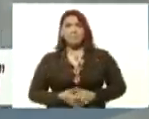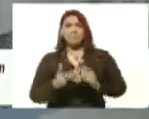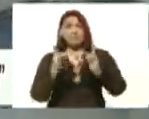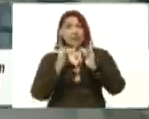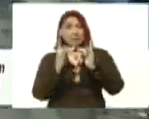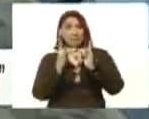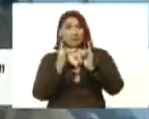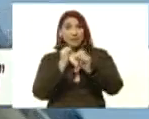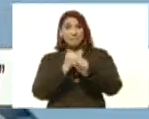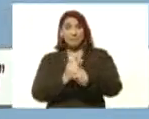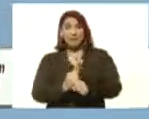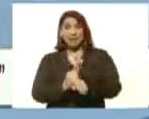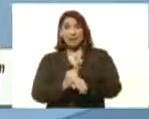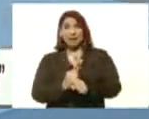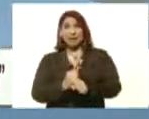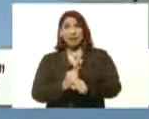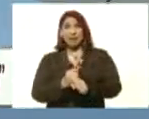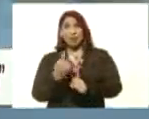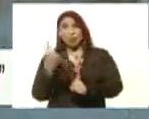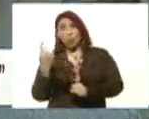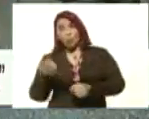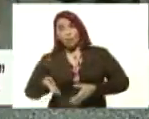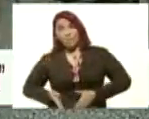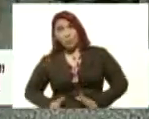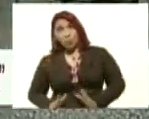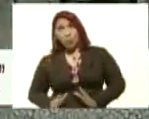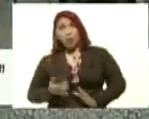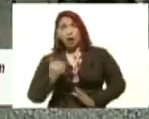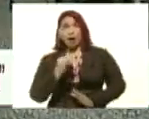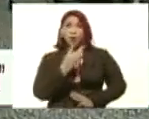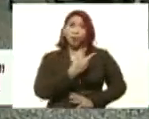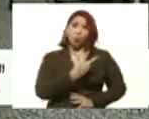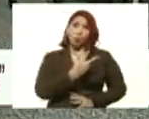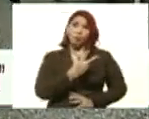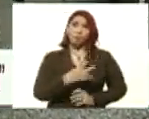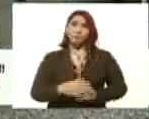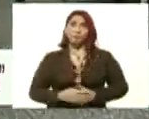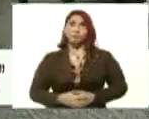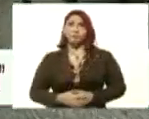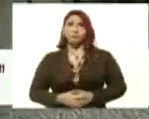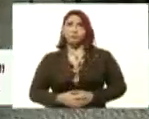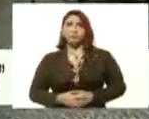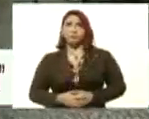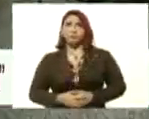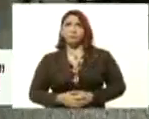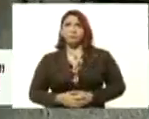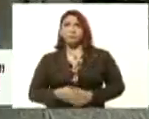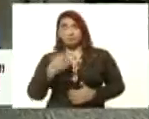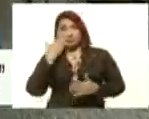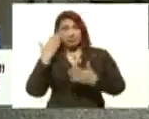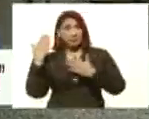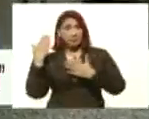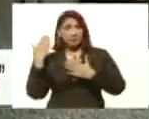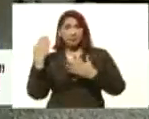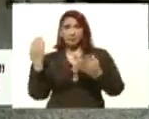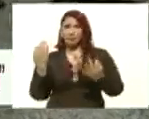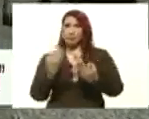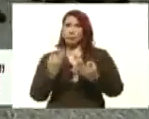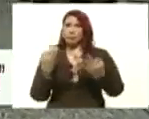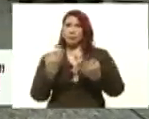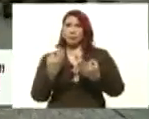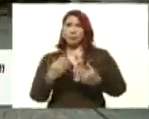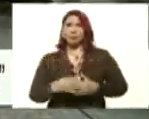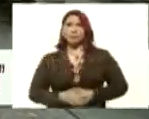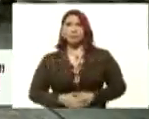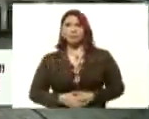espera. Si hay, en vez de una parturienta, dos parturientas. Esto es verdaderamente